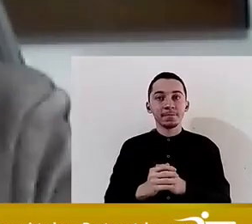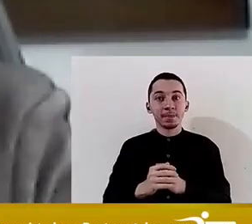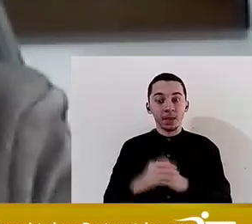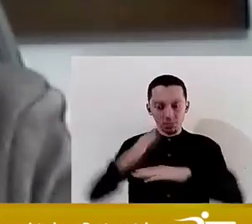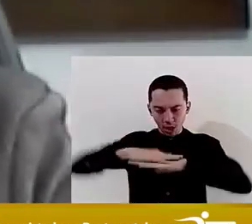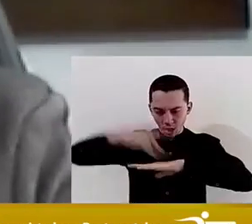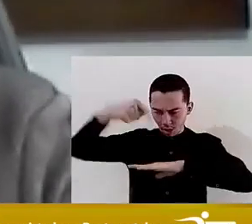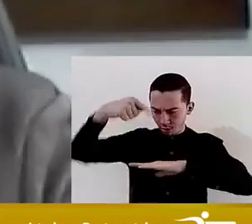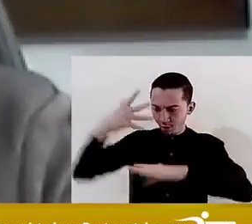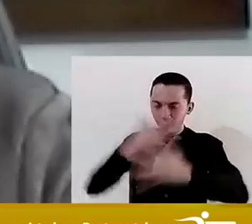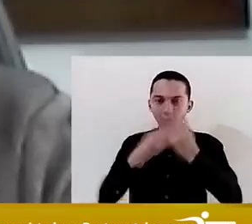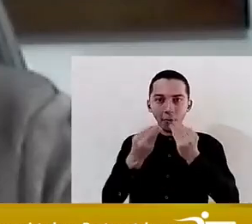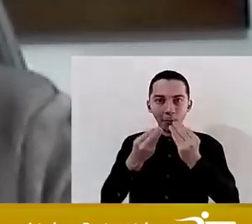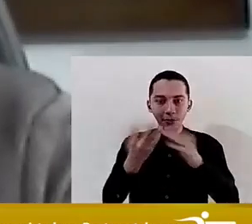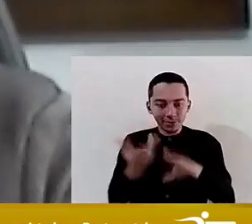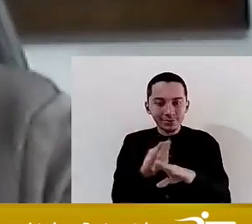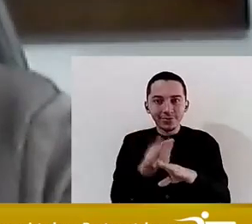pareja